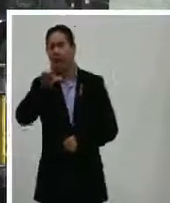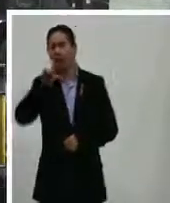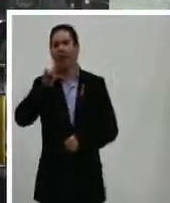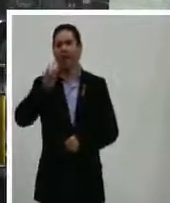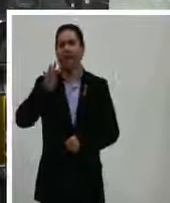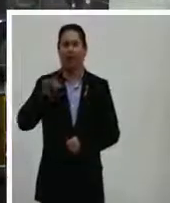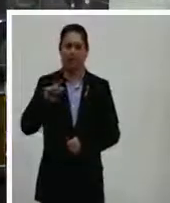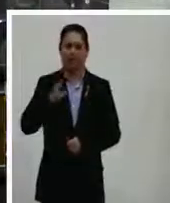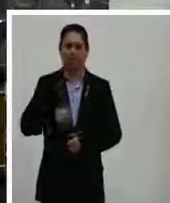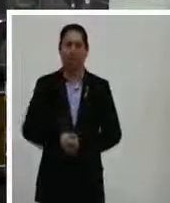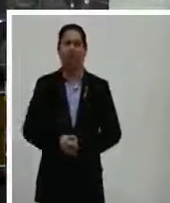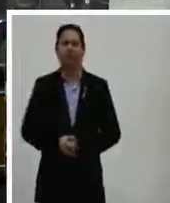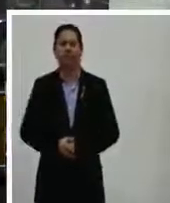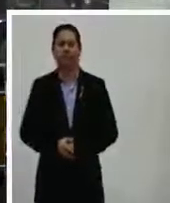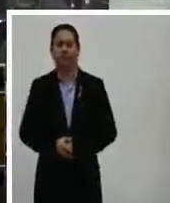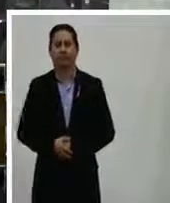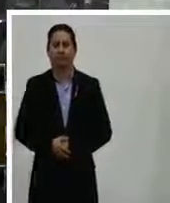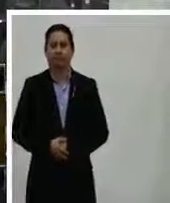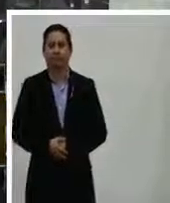álvarez